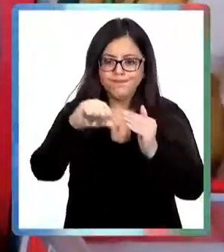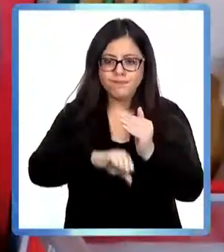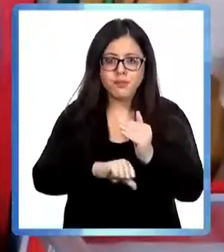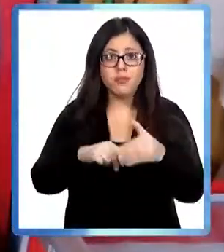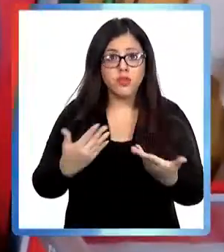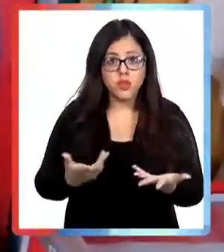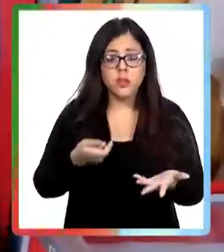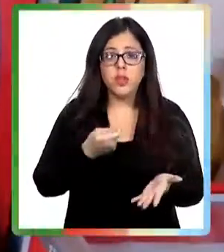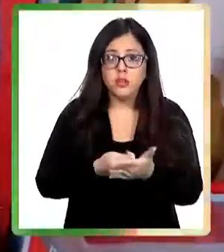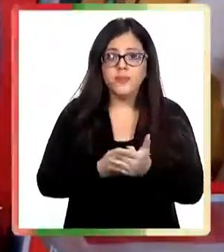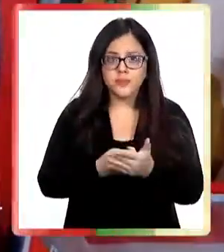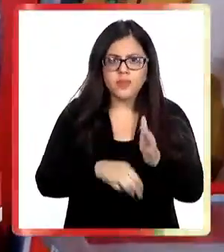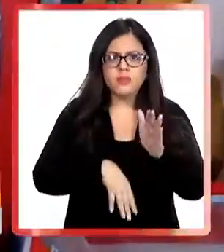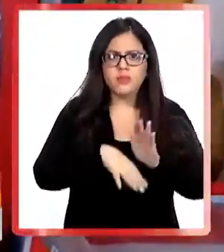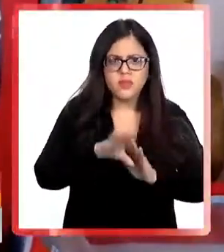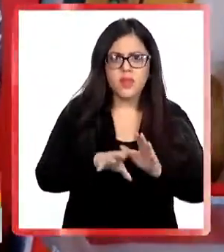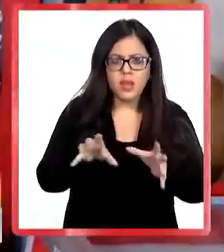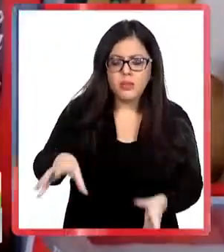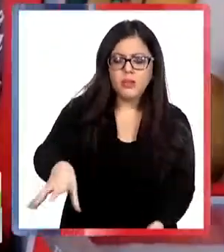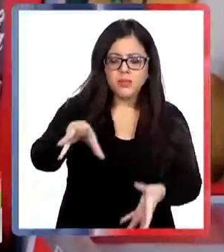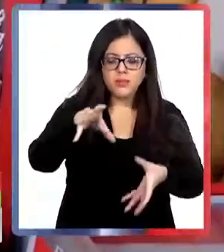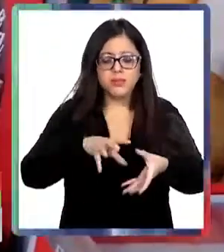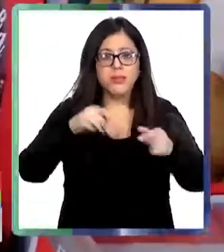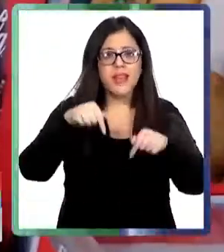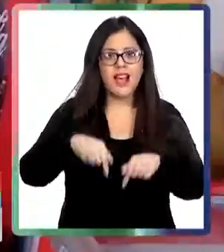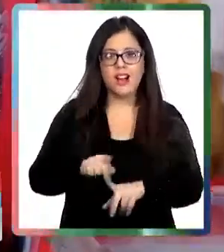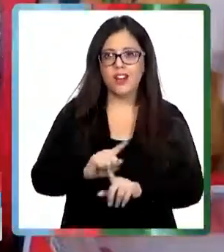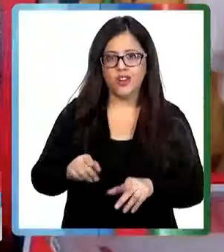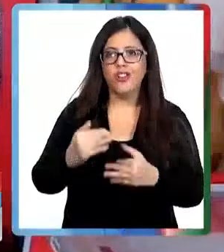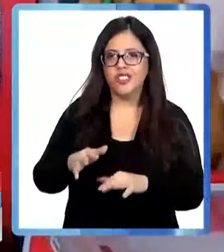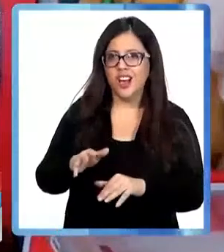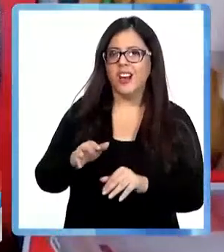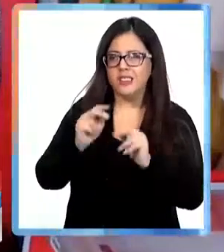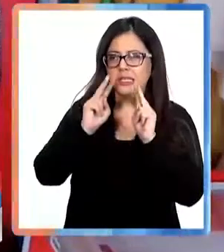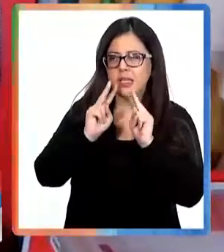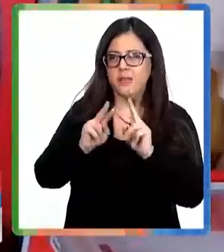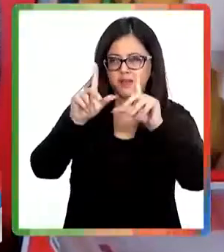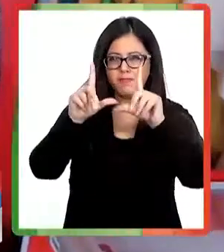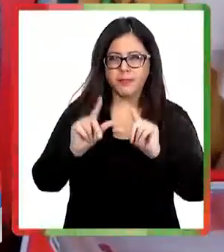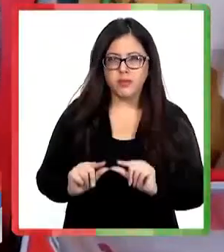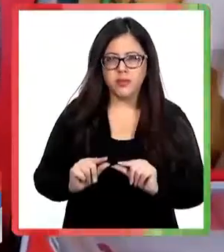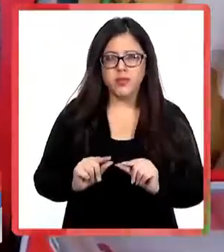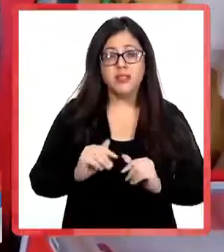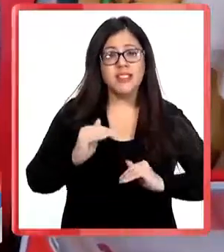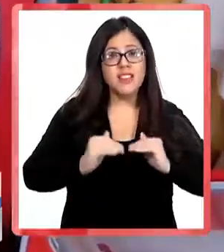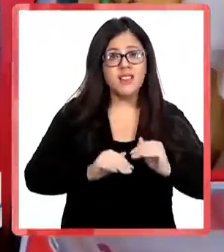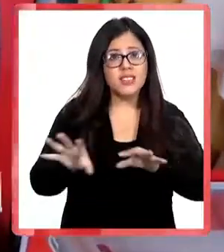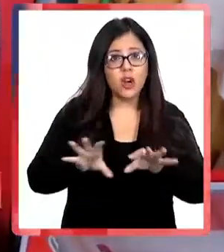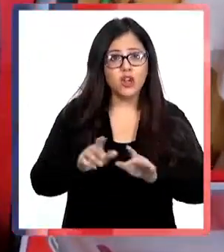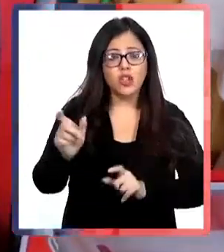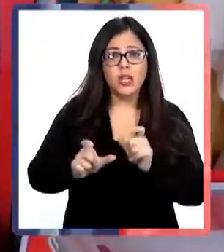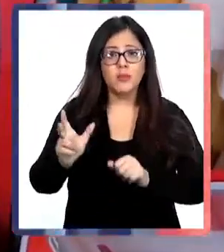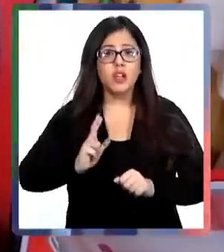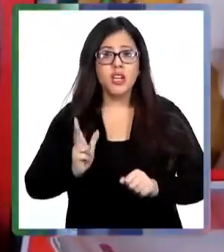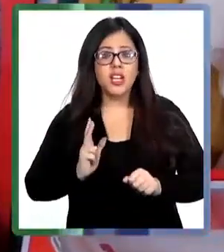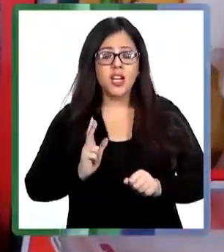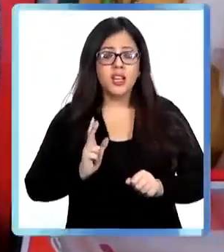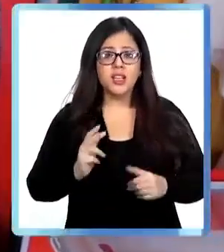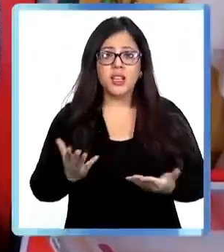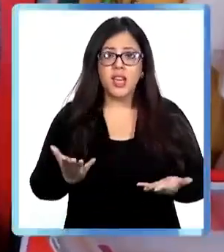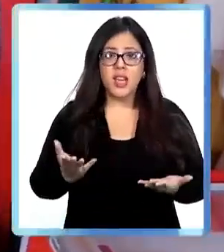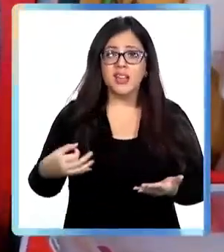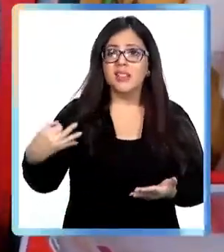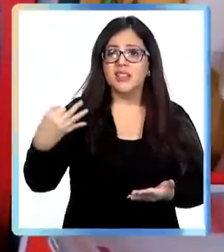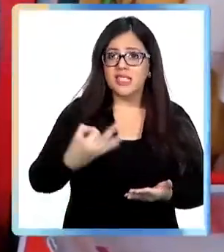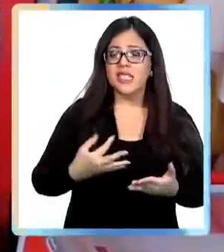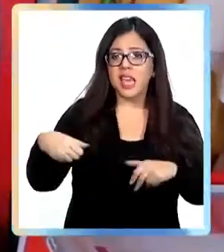compras eran mayores. Hoy en día no. Se nota la baja. Igual siempre hay muchas cosas que nuestros mismos clientes nos dicen que en los supermercados está